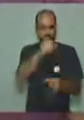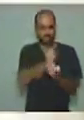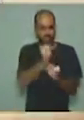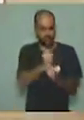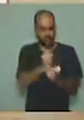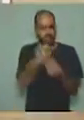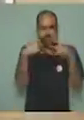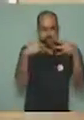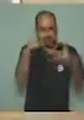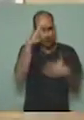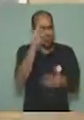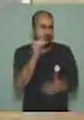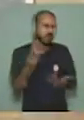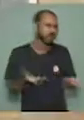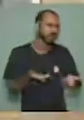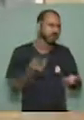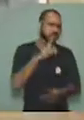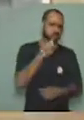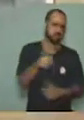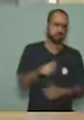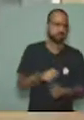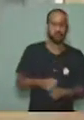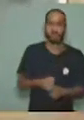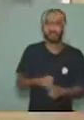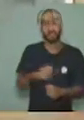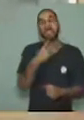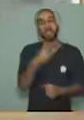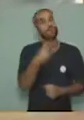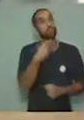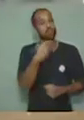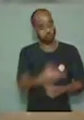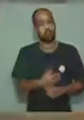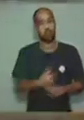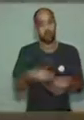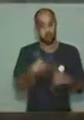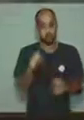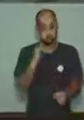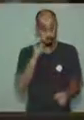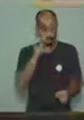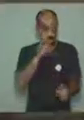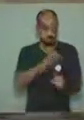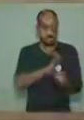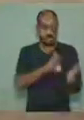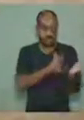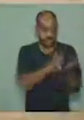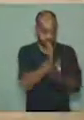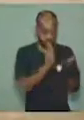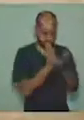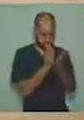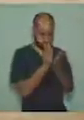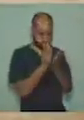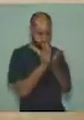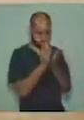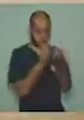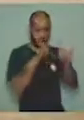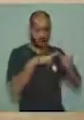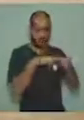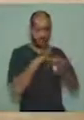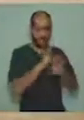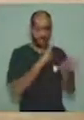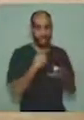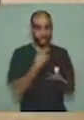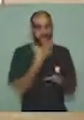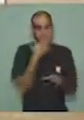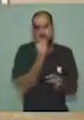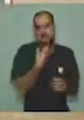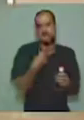que entramos a la carrera siempre queremos ver que nuestras investigaciones, que nuestros proyectos, que nuestras metas, nuestros sueños, pues se